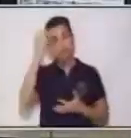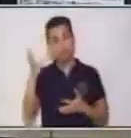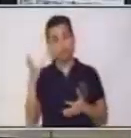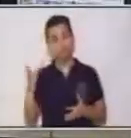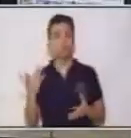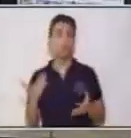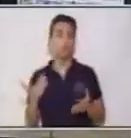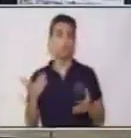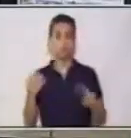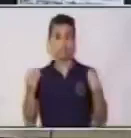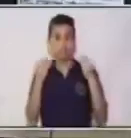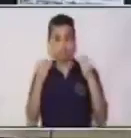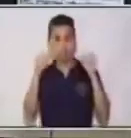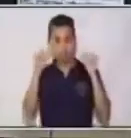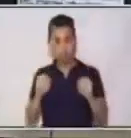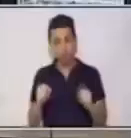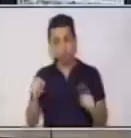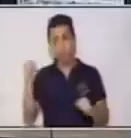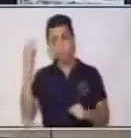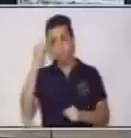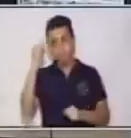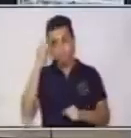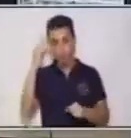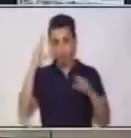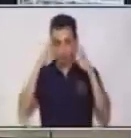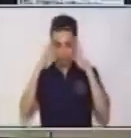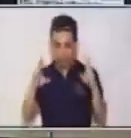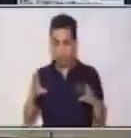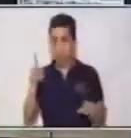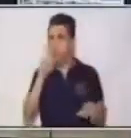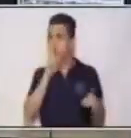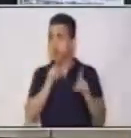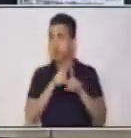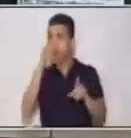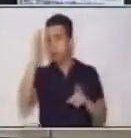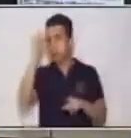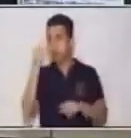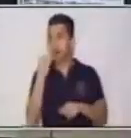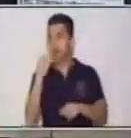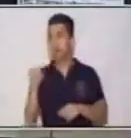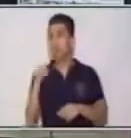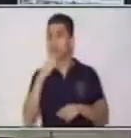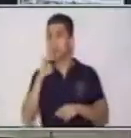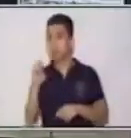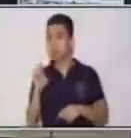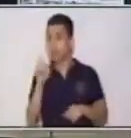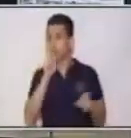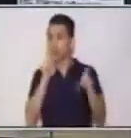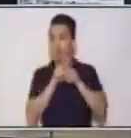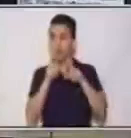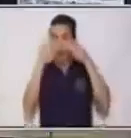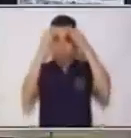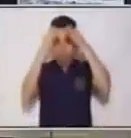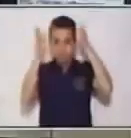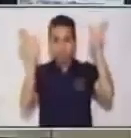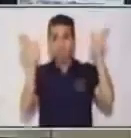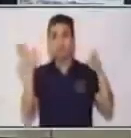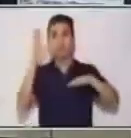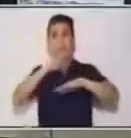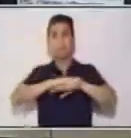como la atención, la memoria y la habilidad lingüística, así como la amplitud de